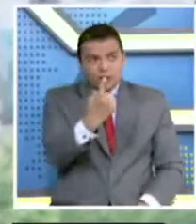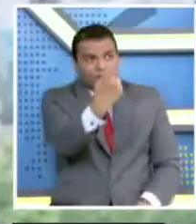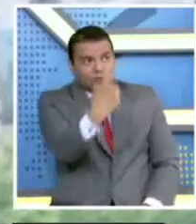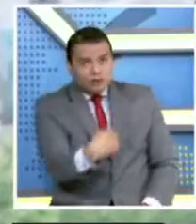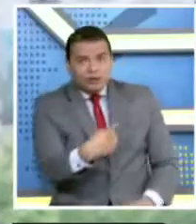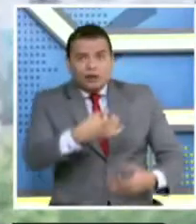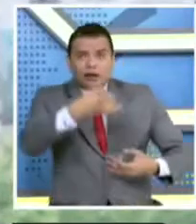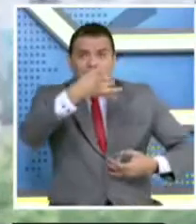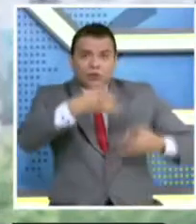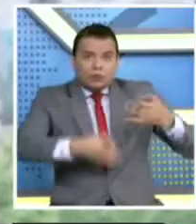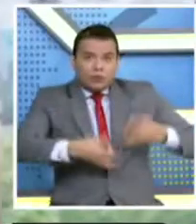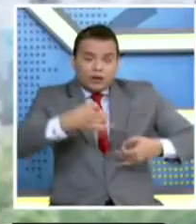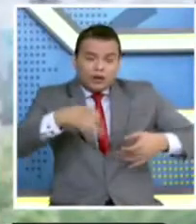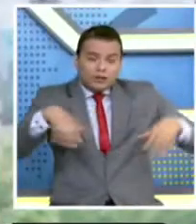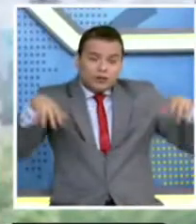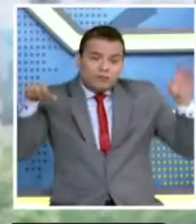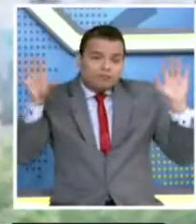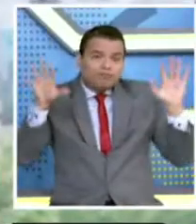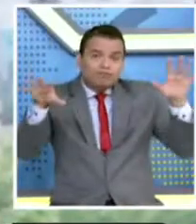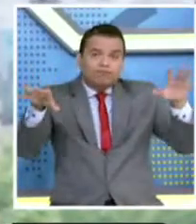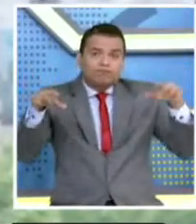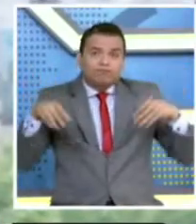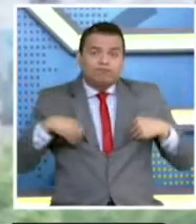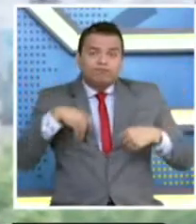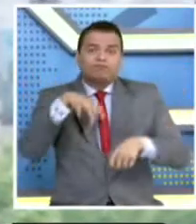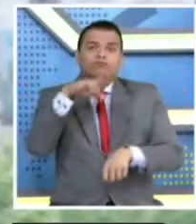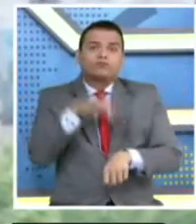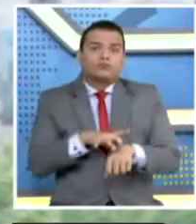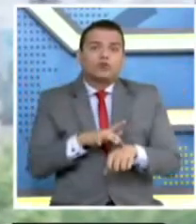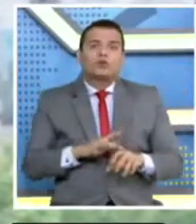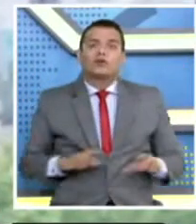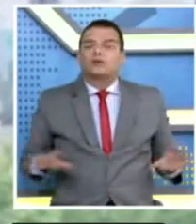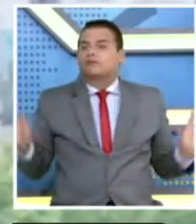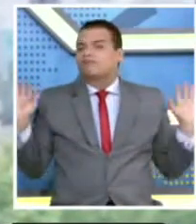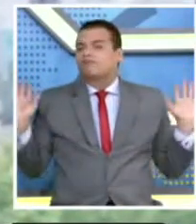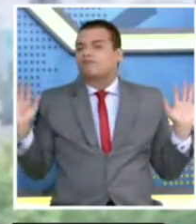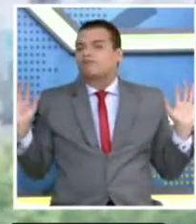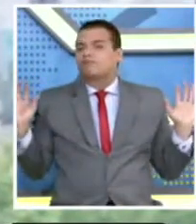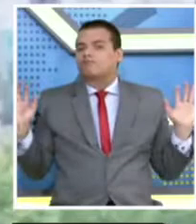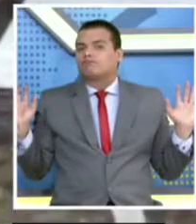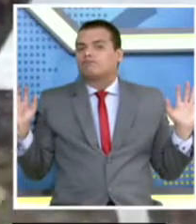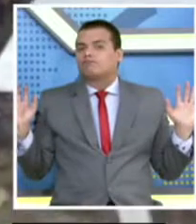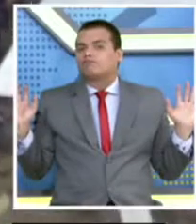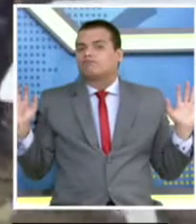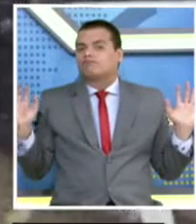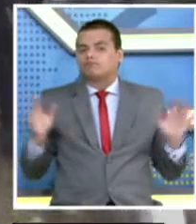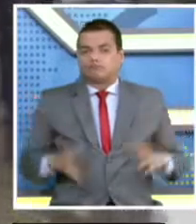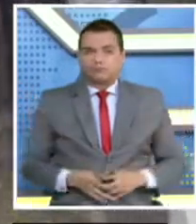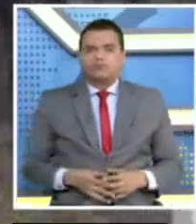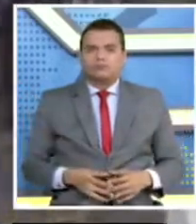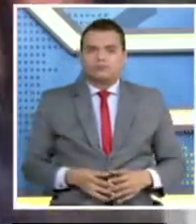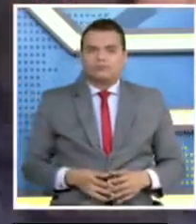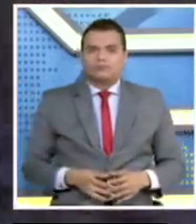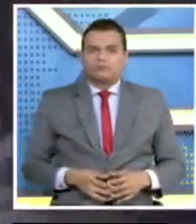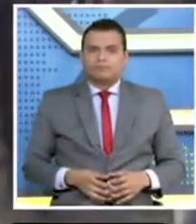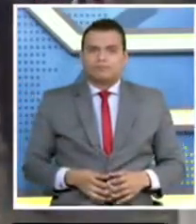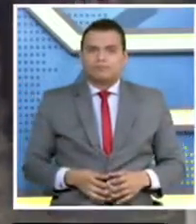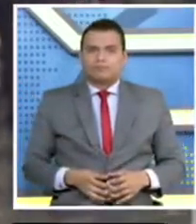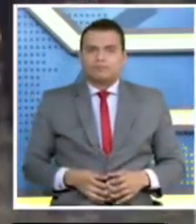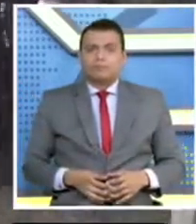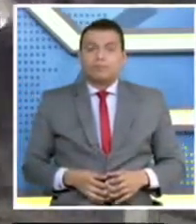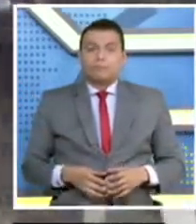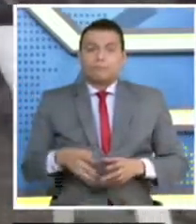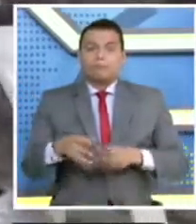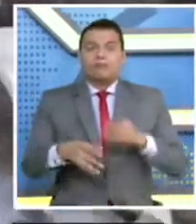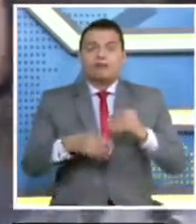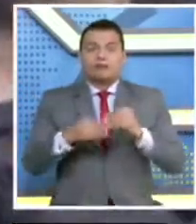expedida por autoridad judicial o administrativa correspondiente, no tenemos sino un solo camino, el de garantizar el cumplimiento. Ni